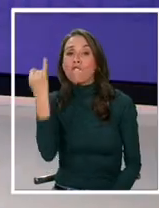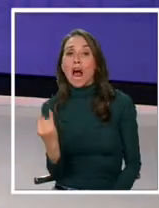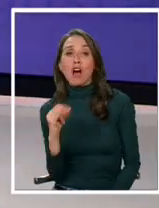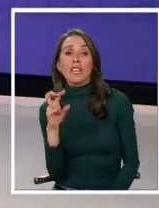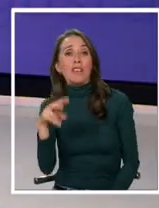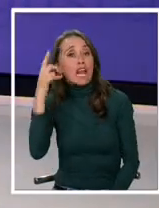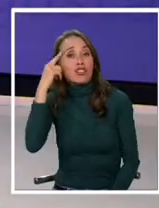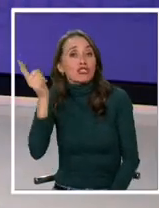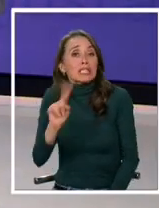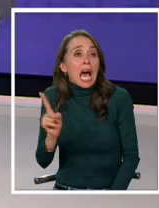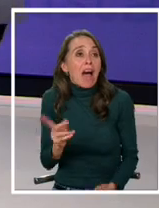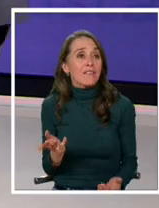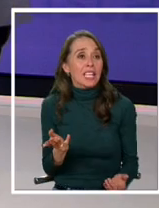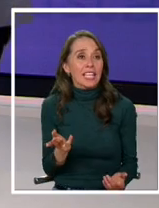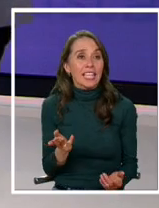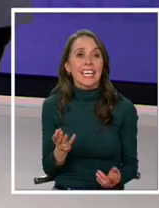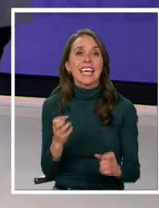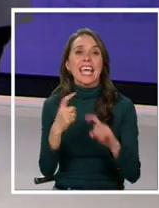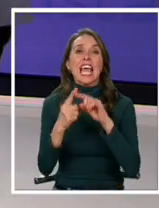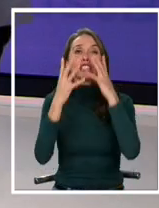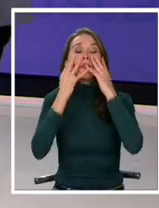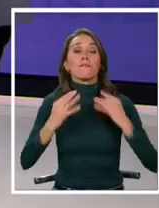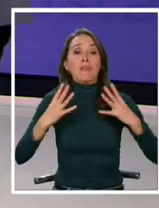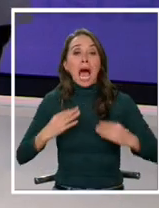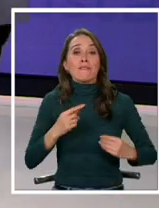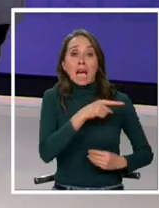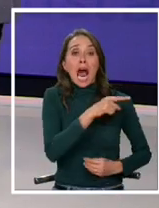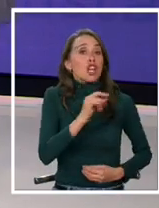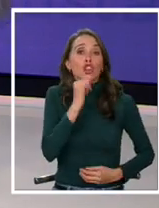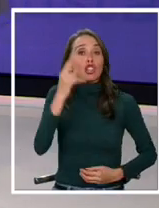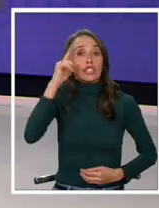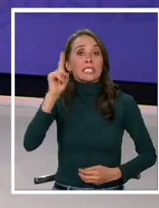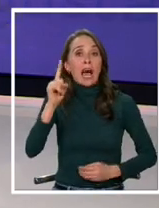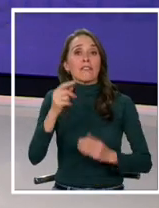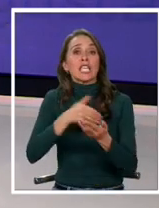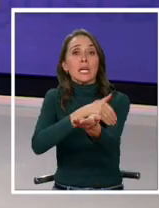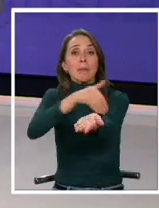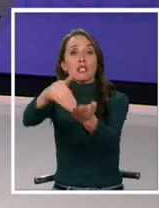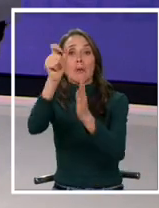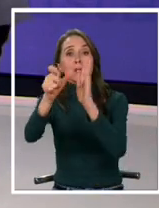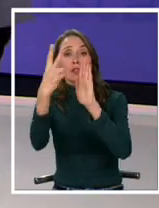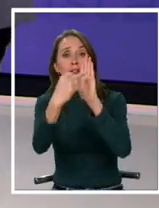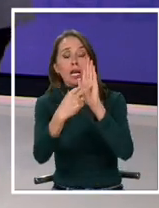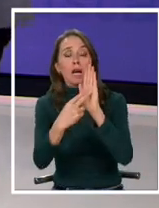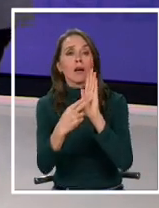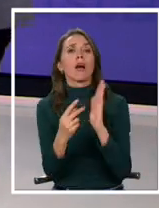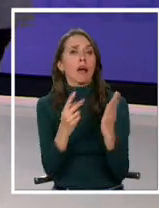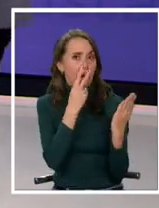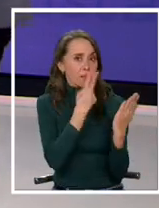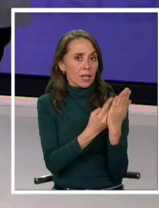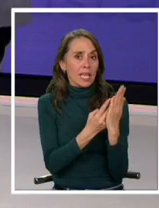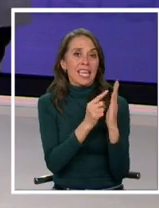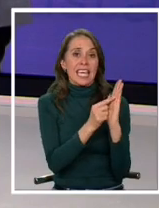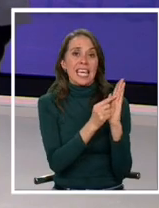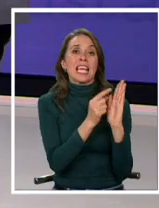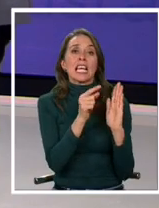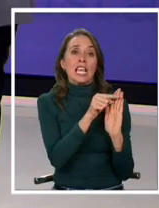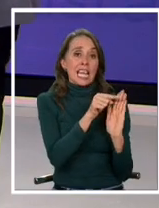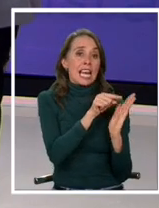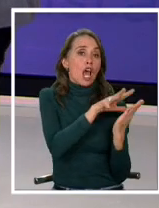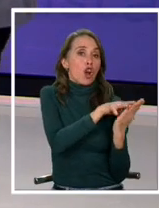digamos qui ejecutó el video pero es maravilloso Es maravilloso saber eh Cómo se viralizó desde la página de